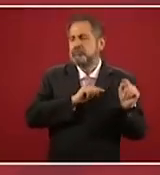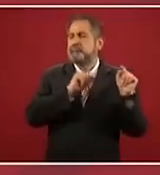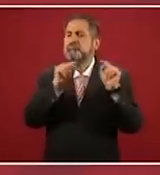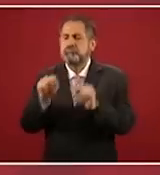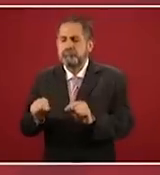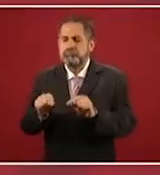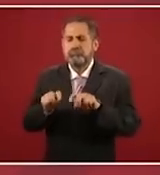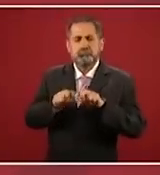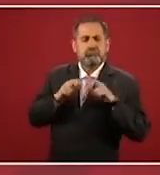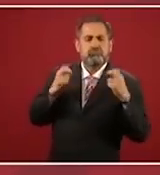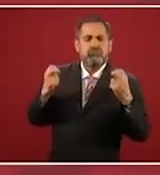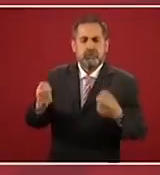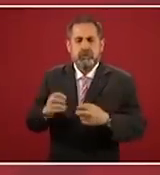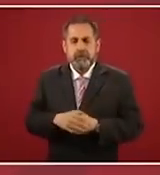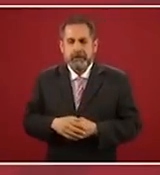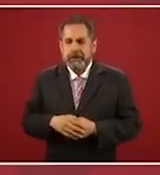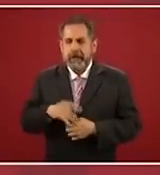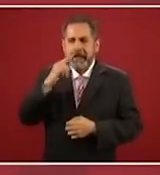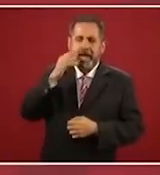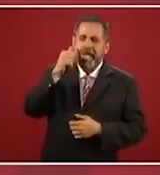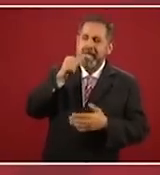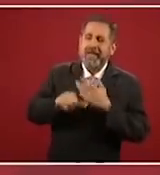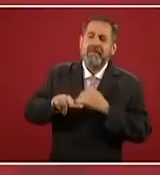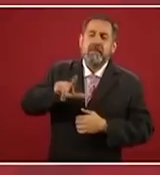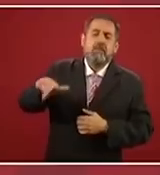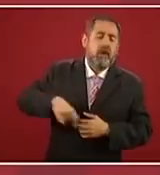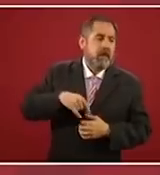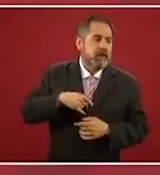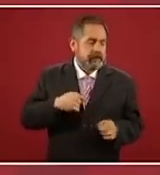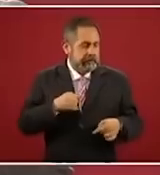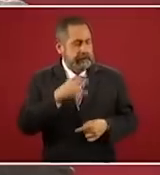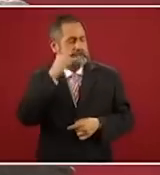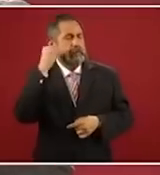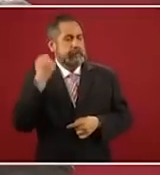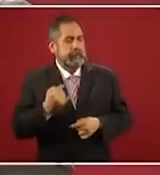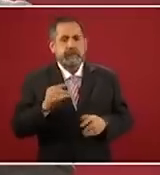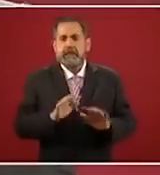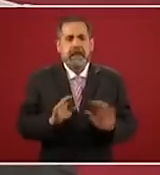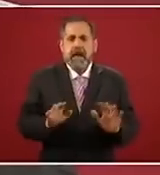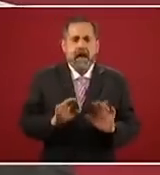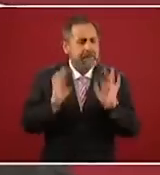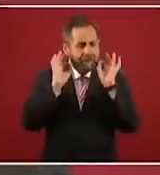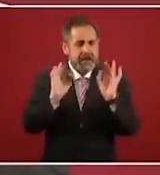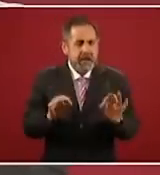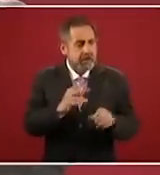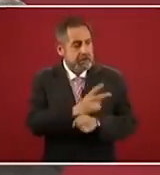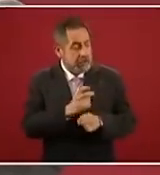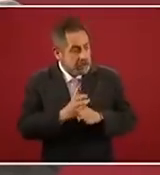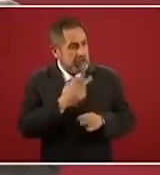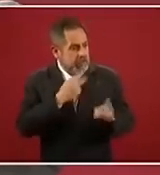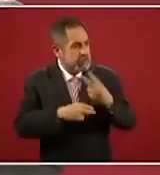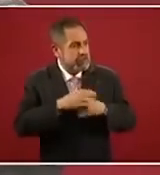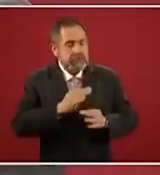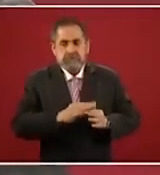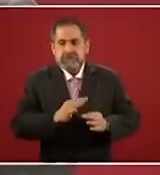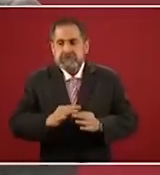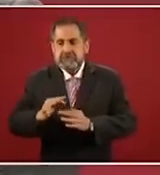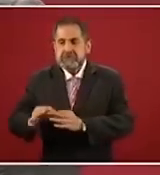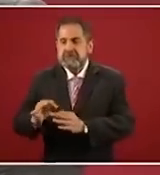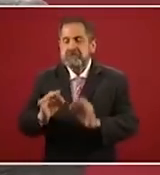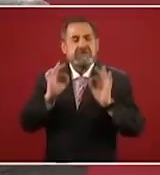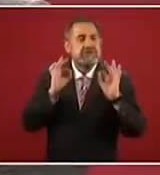No hubo desaires. los convocamos y